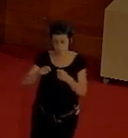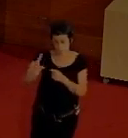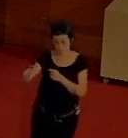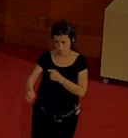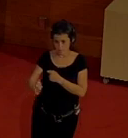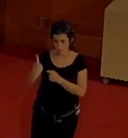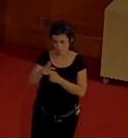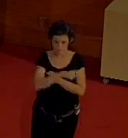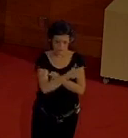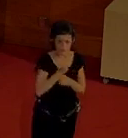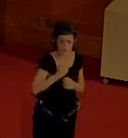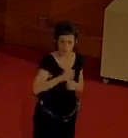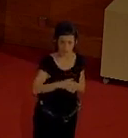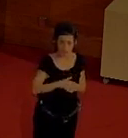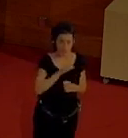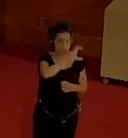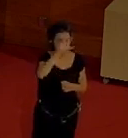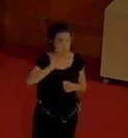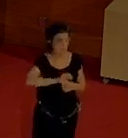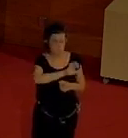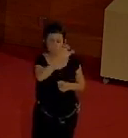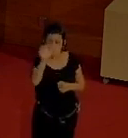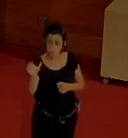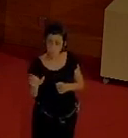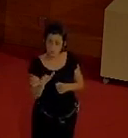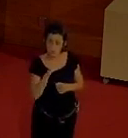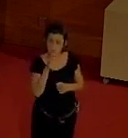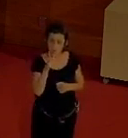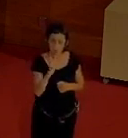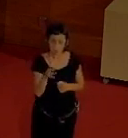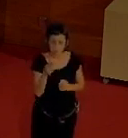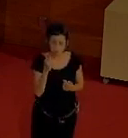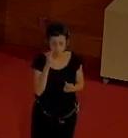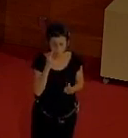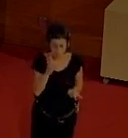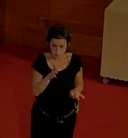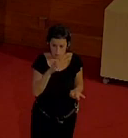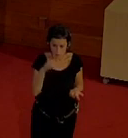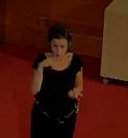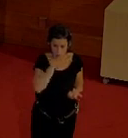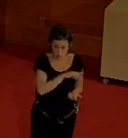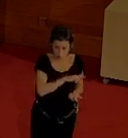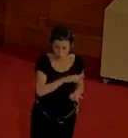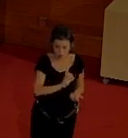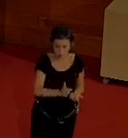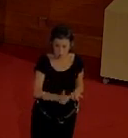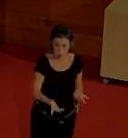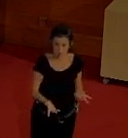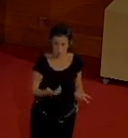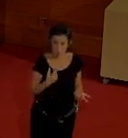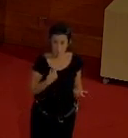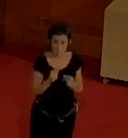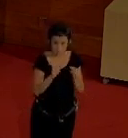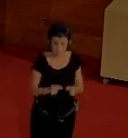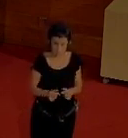y los países europeos por el temor por la amenaza que representa Rusia están aumentando sus presupuestos de defensa y da la casualidad